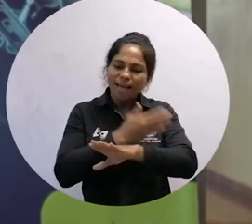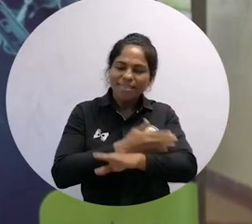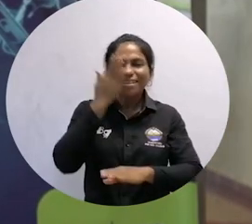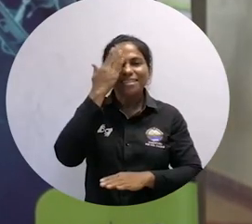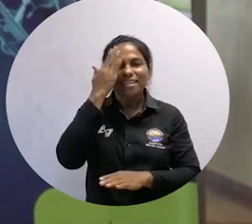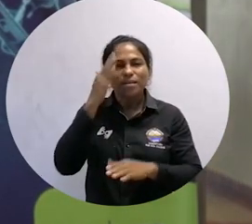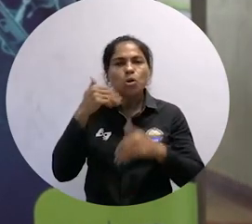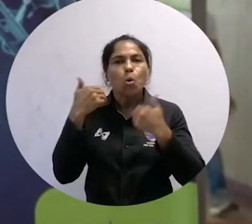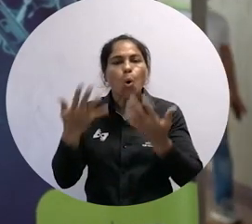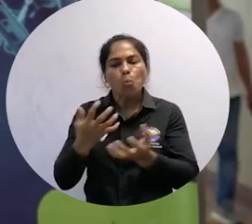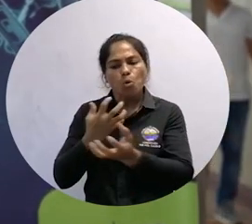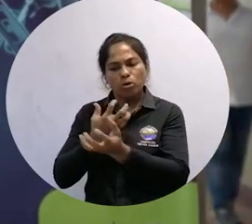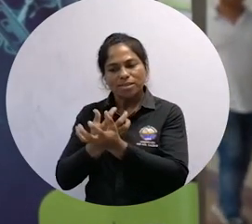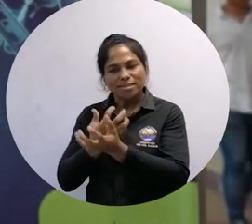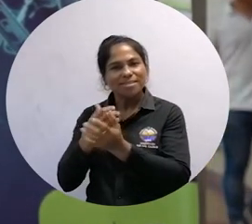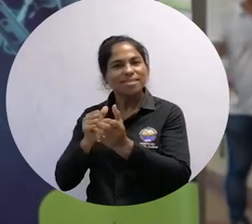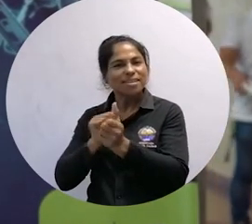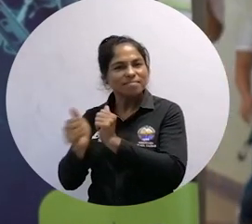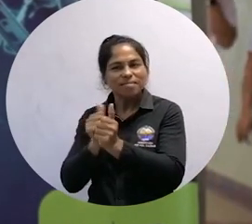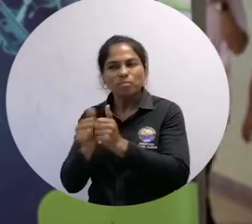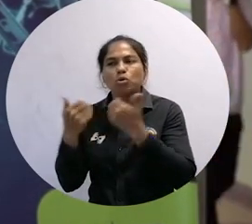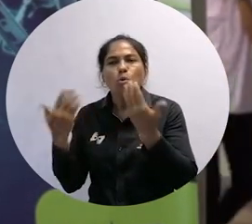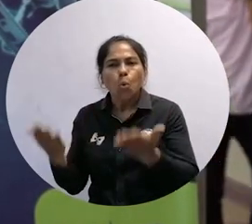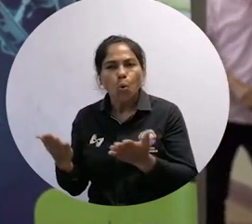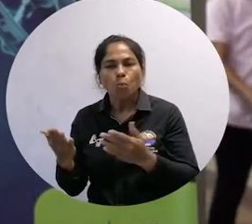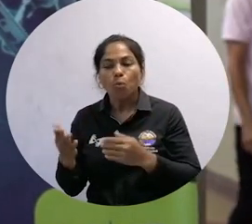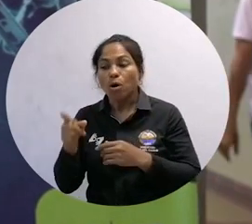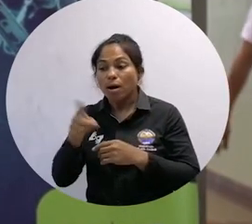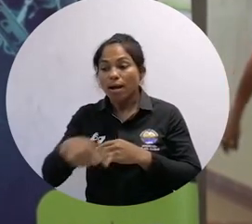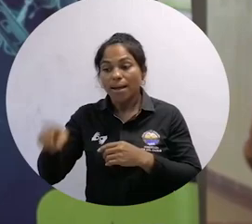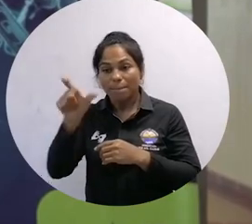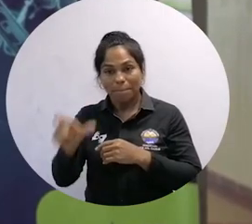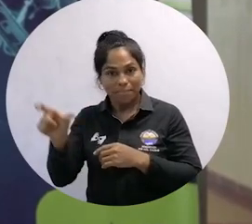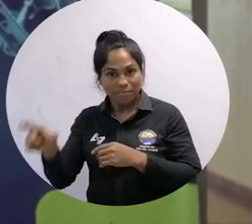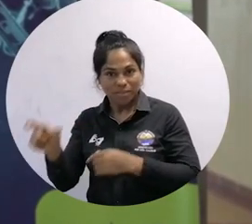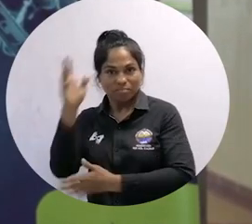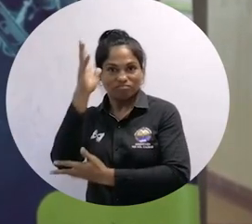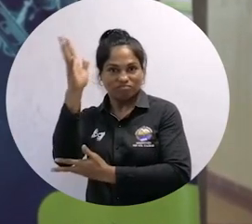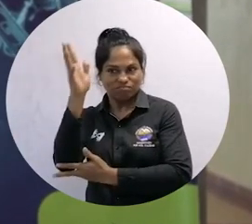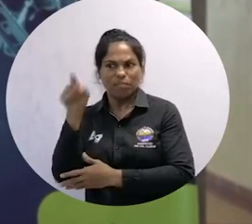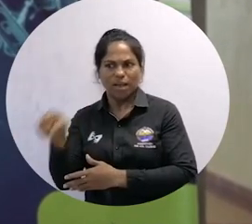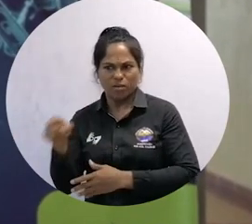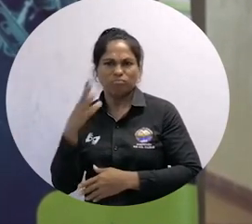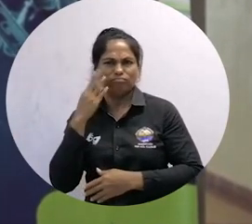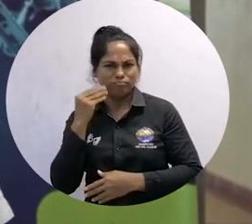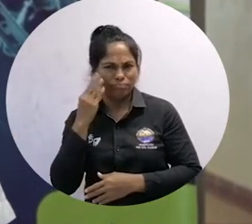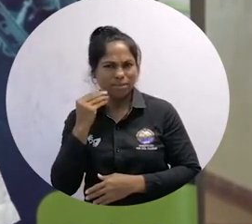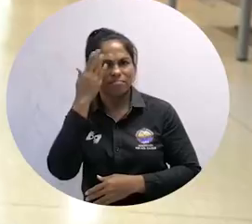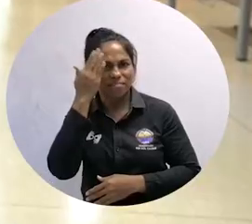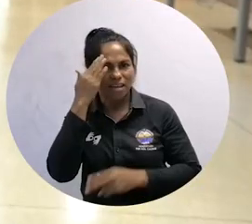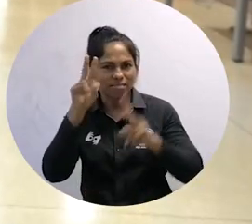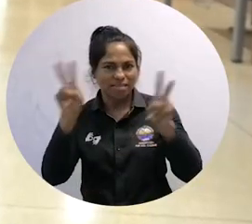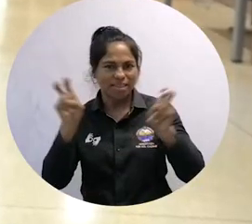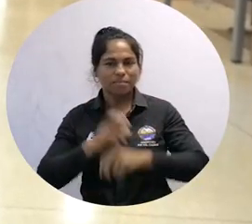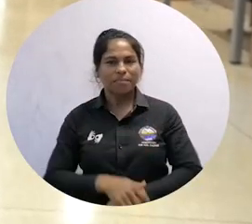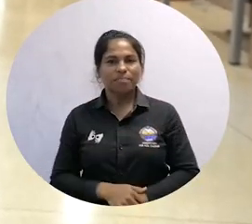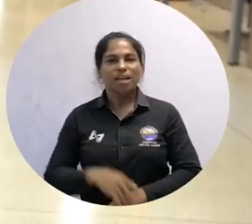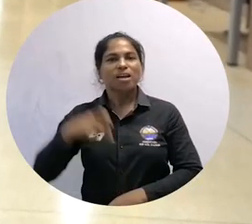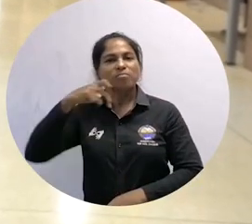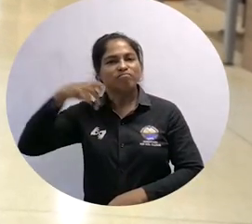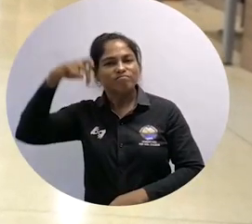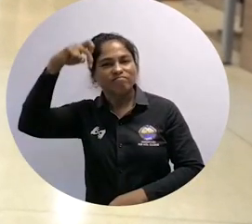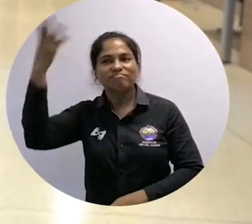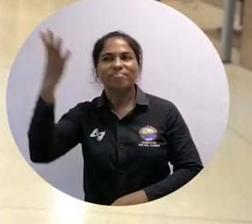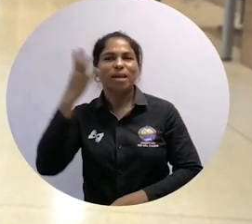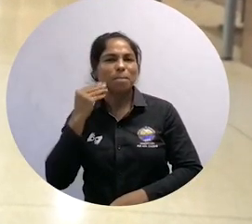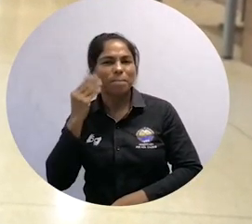nace la ciencia del deporte. Y todos estos expertos son, bueno, los que más tributan a este tema. Profesionales y